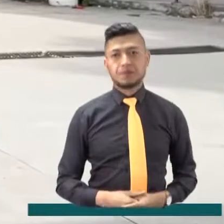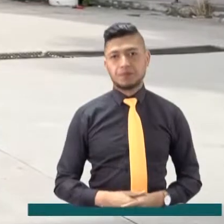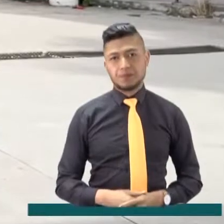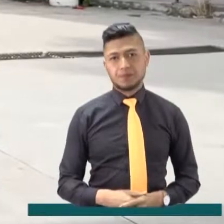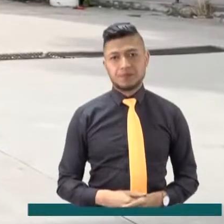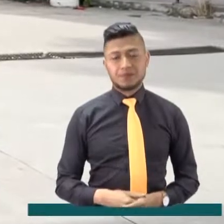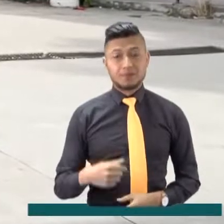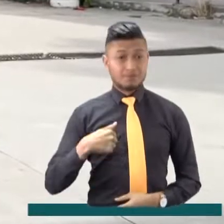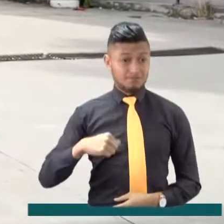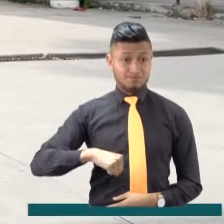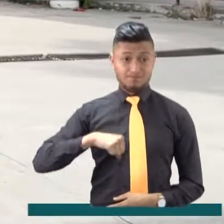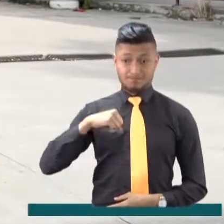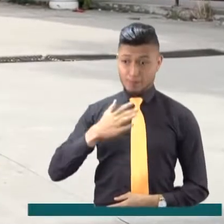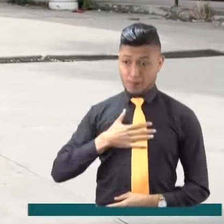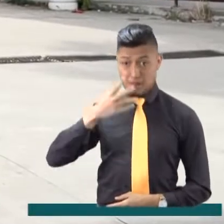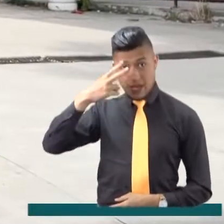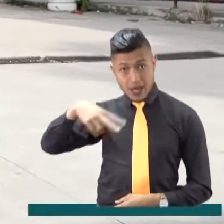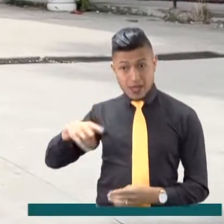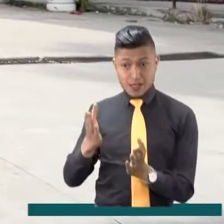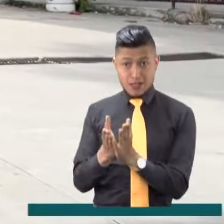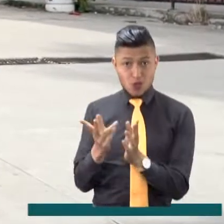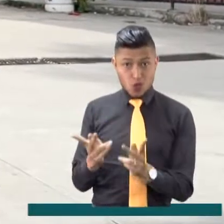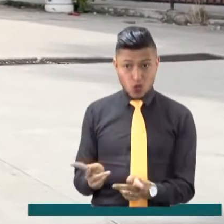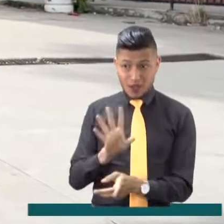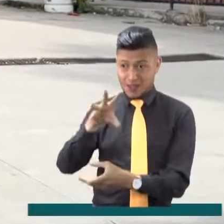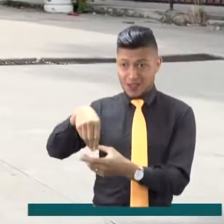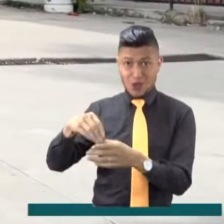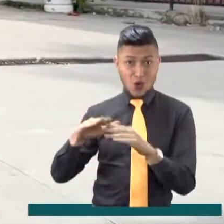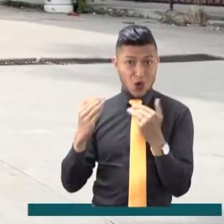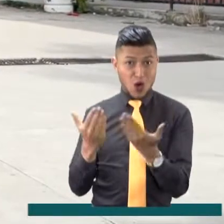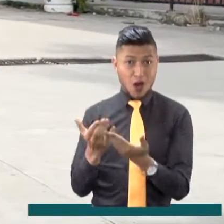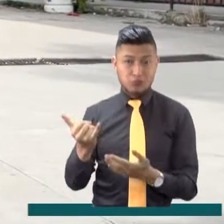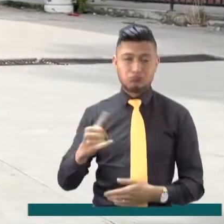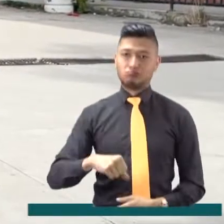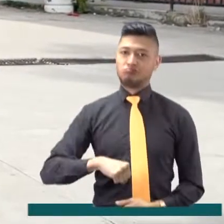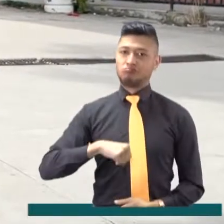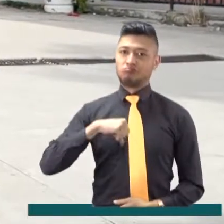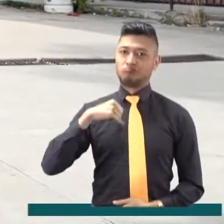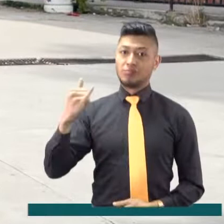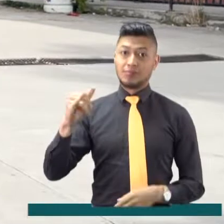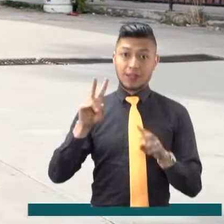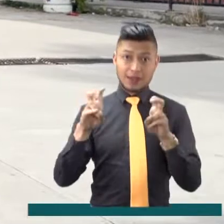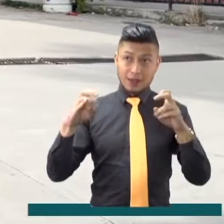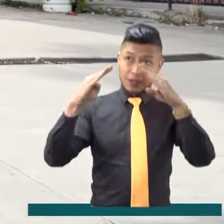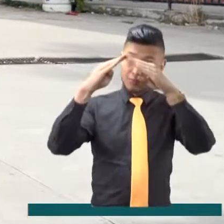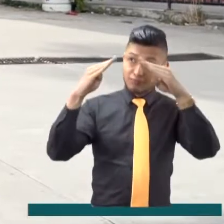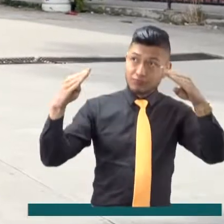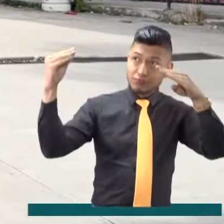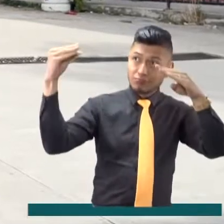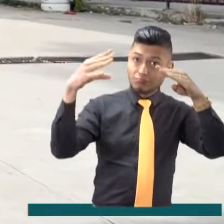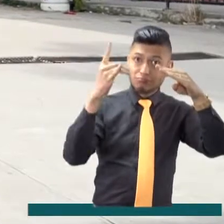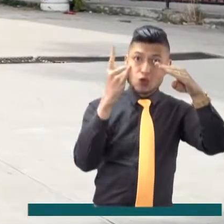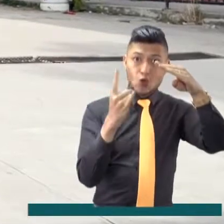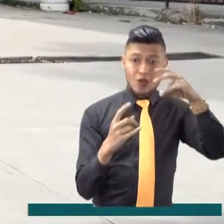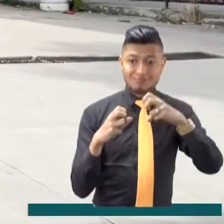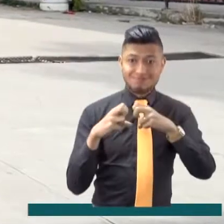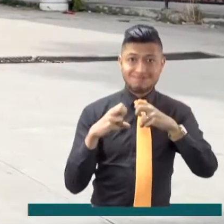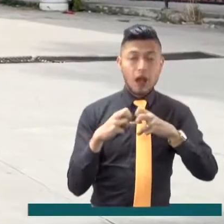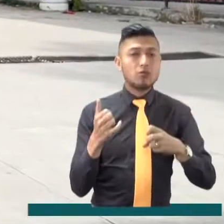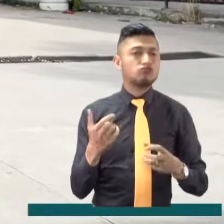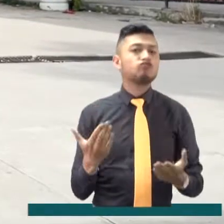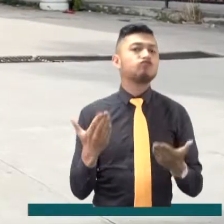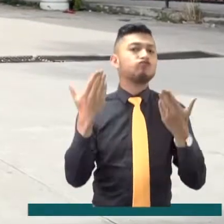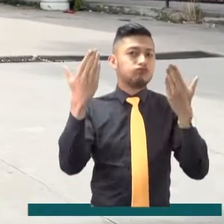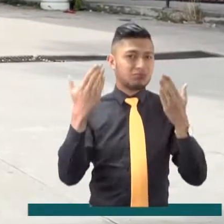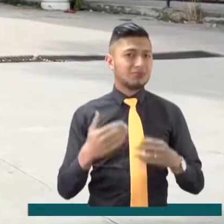siento muy orgulloso que mi hija esté estudiando aquí en el Juan de Cabrera, y sobre lo de los paneles solares, bien, porque es